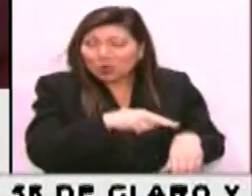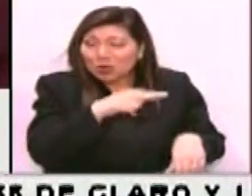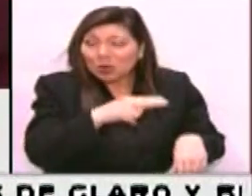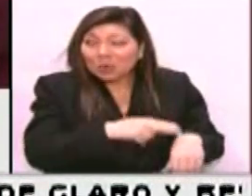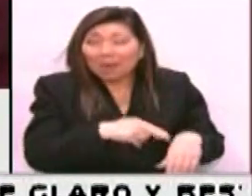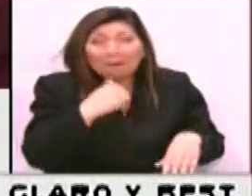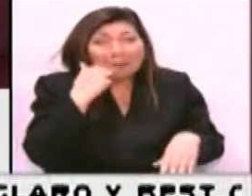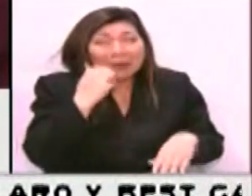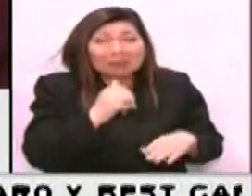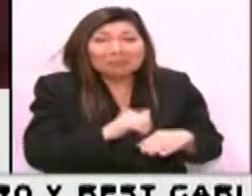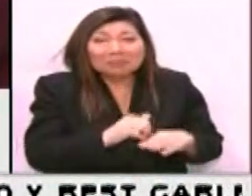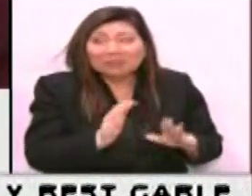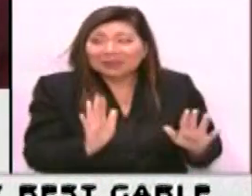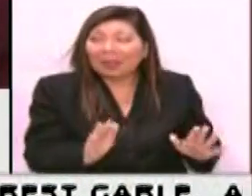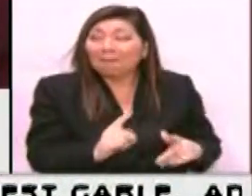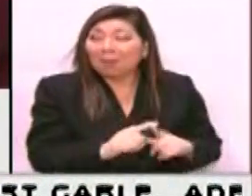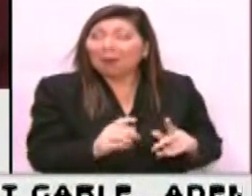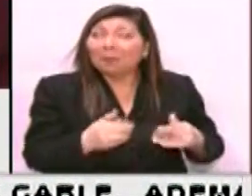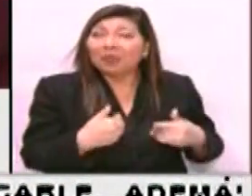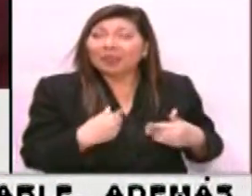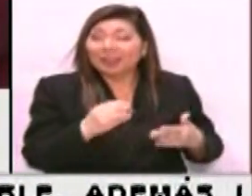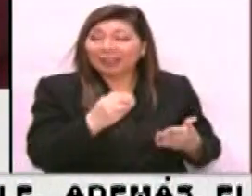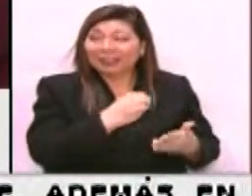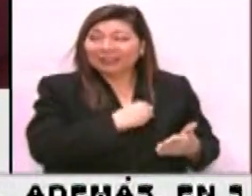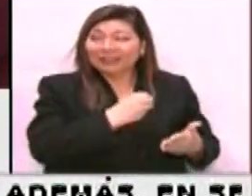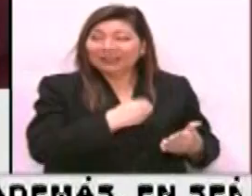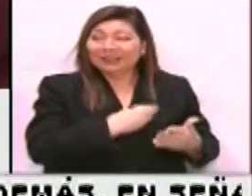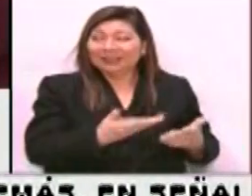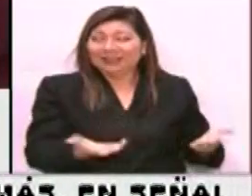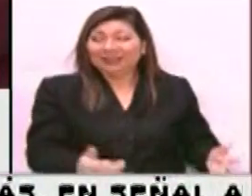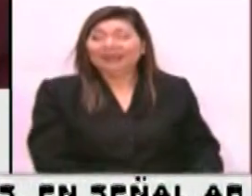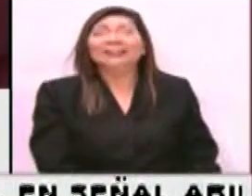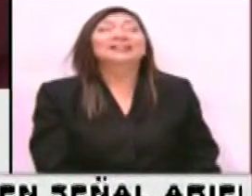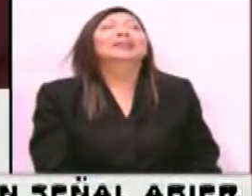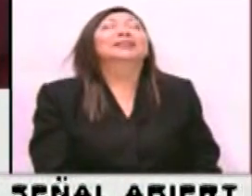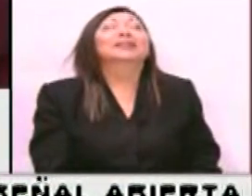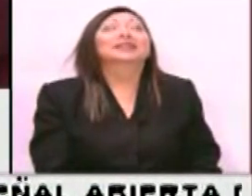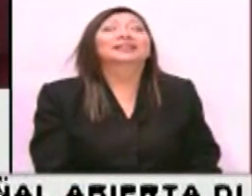¿un pecado venial lo podemos convertir en un sacrilegio?